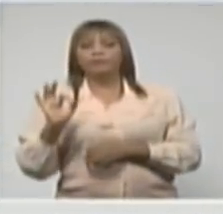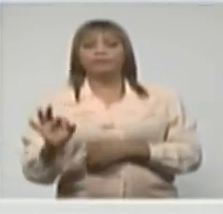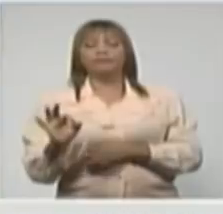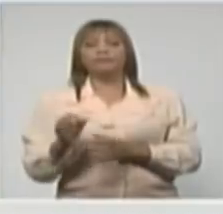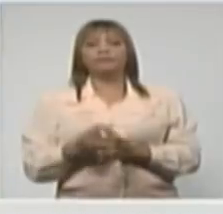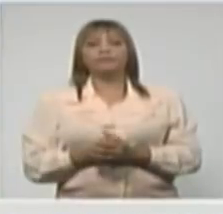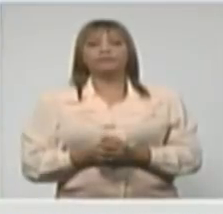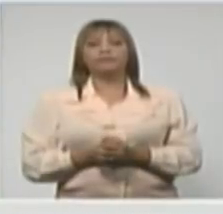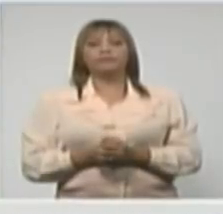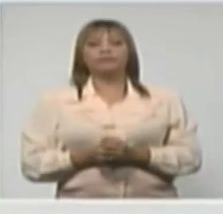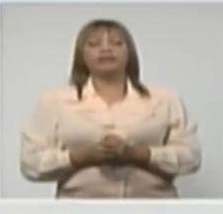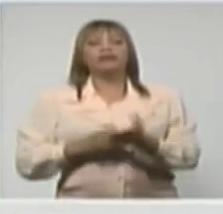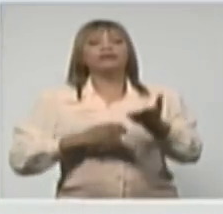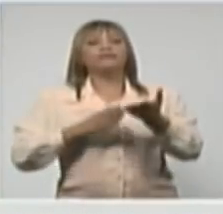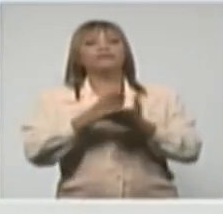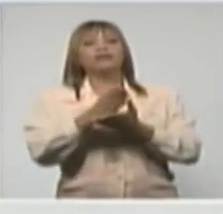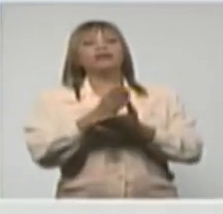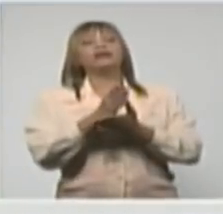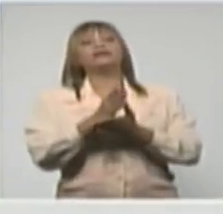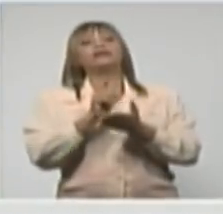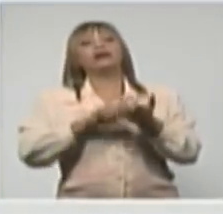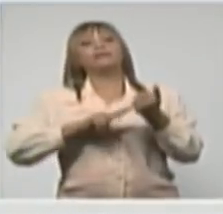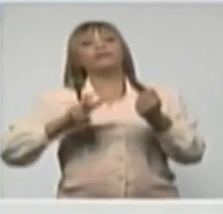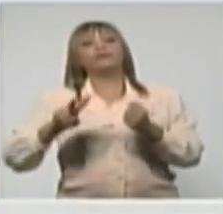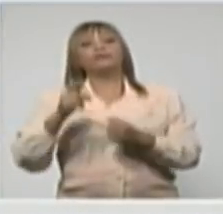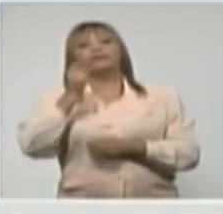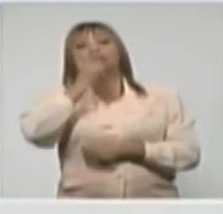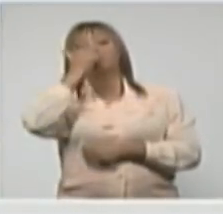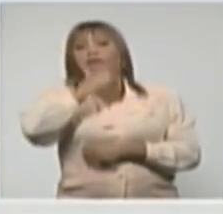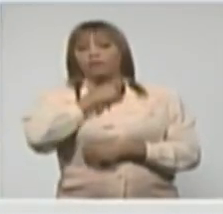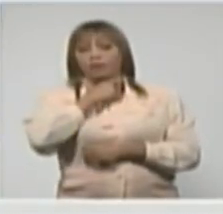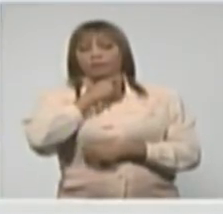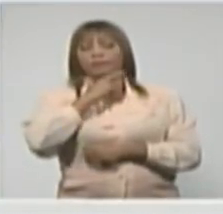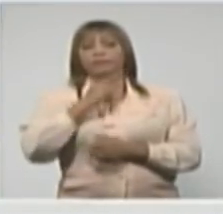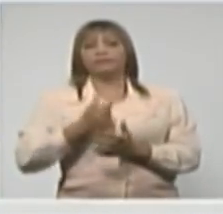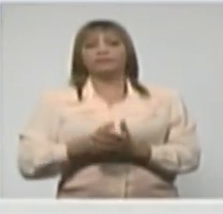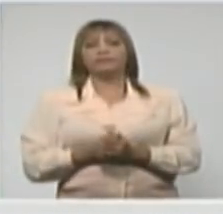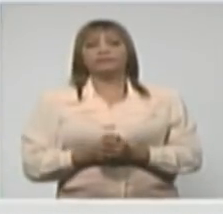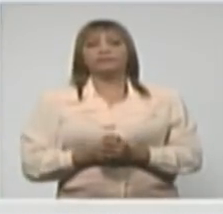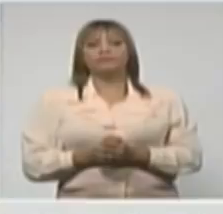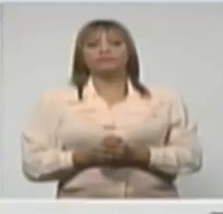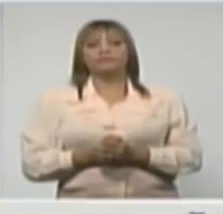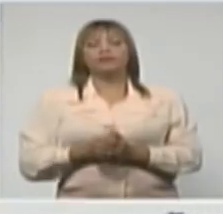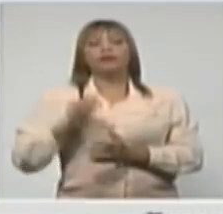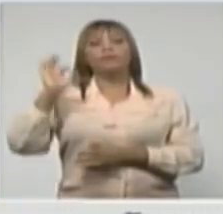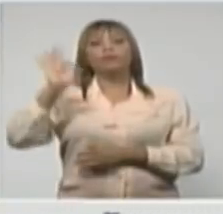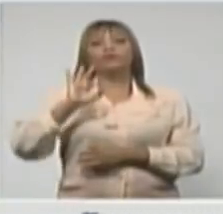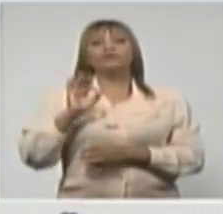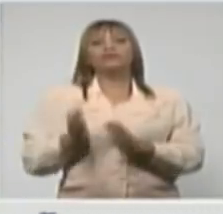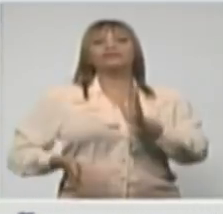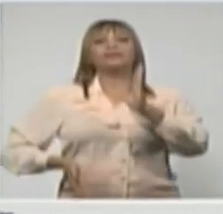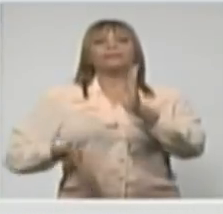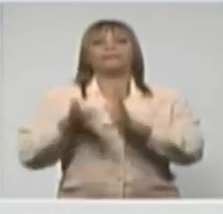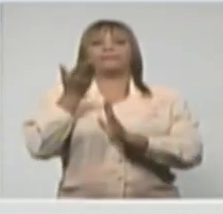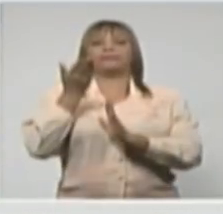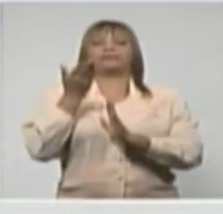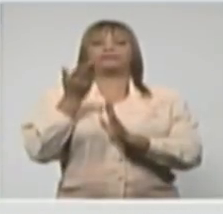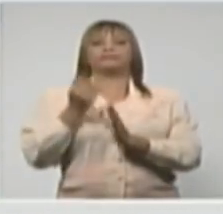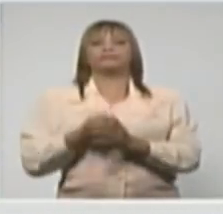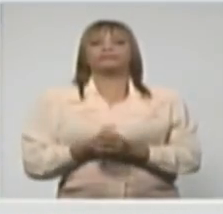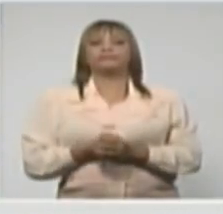se mantiene la provincia de Ciego de Ávila con la tasa más elevada, tasa